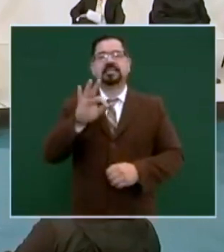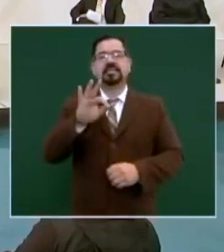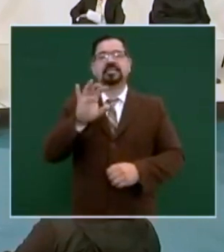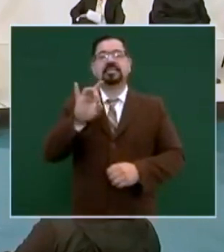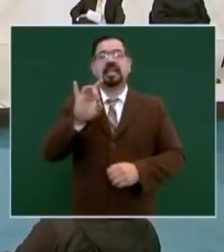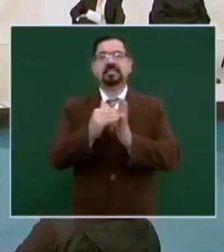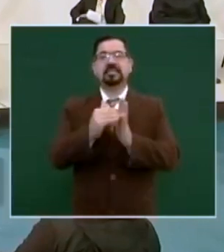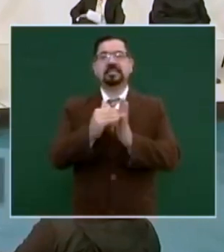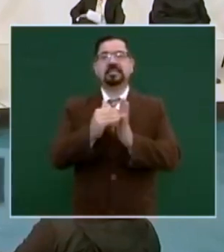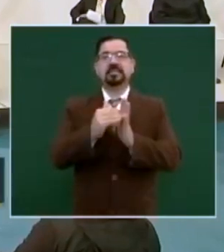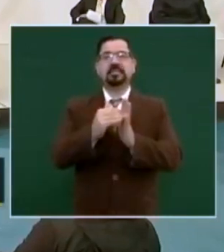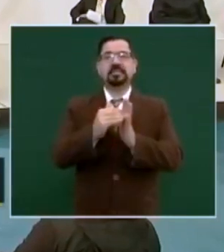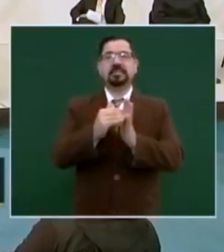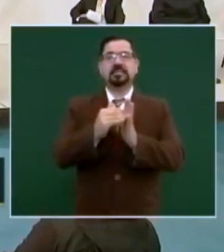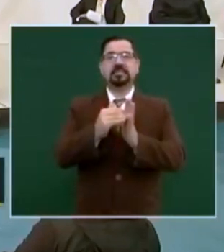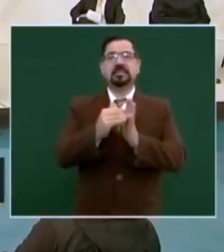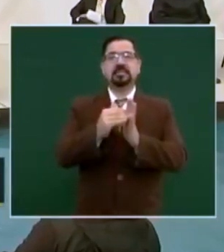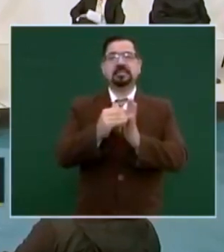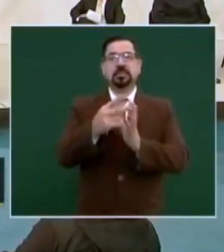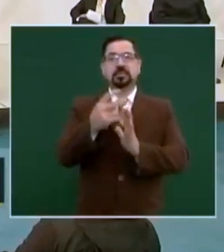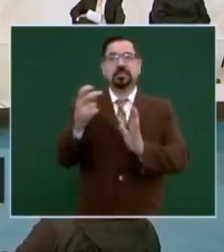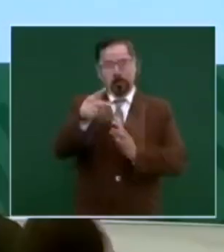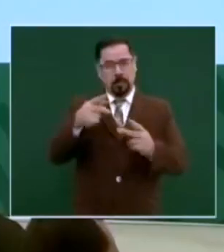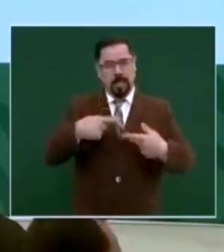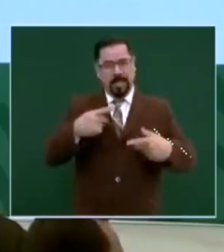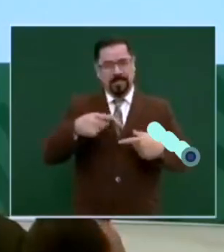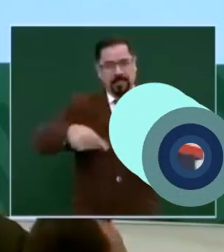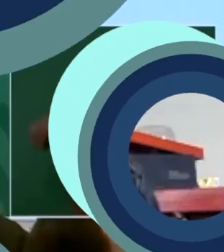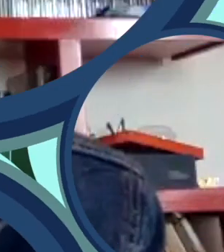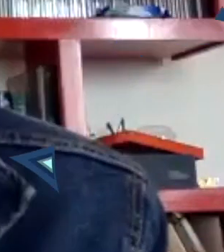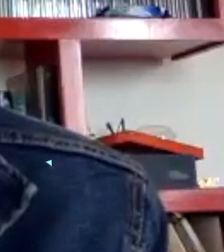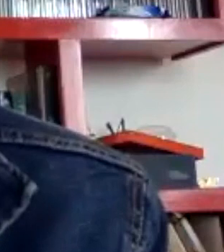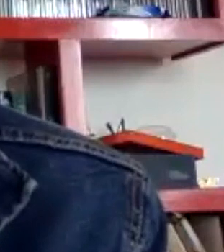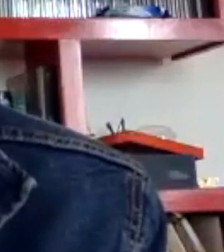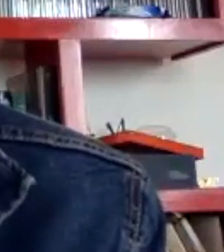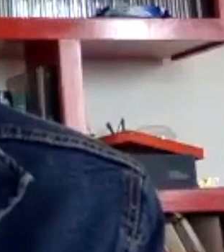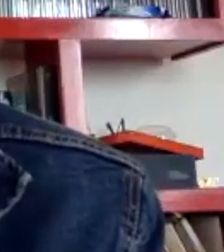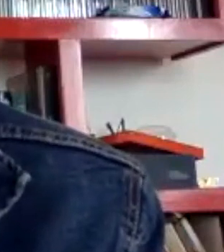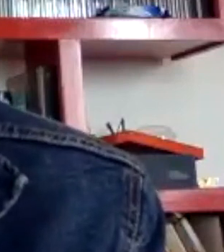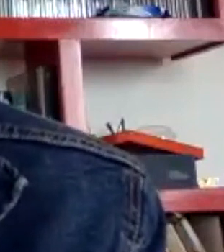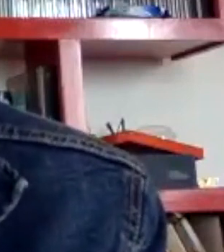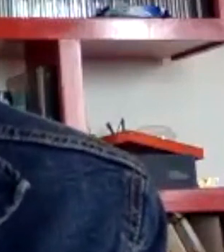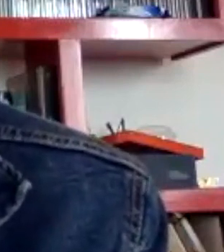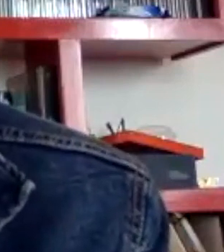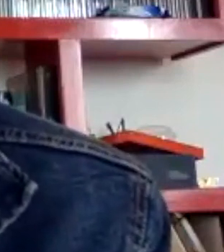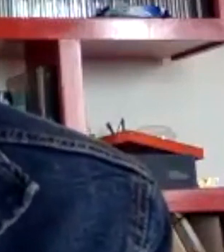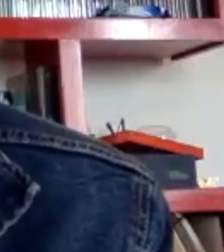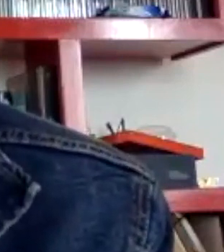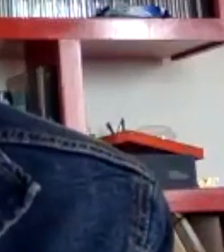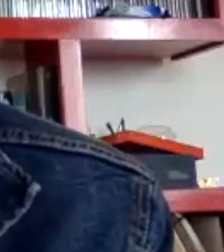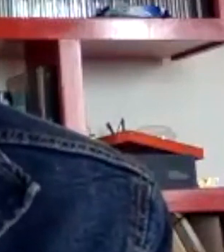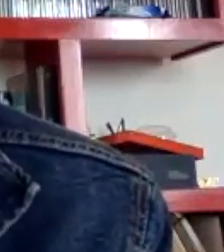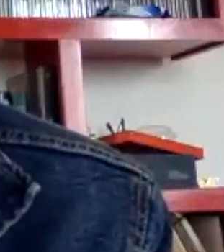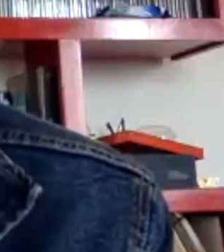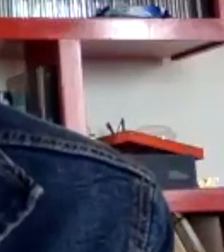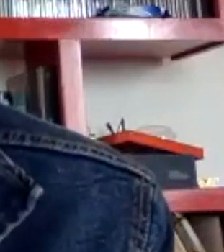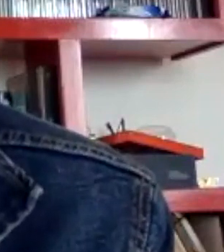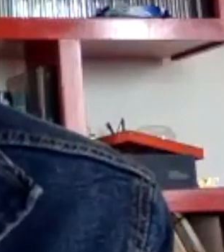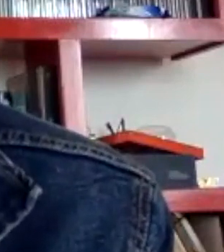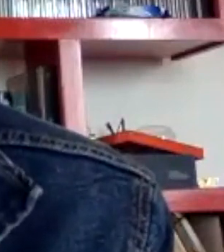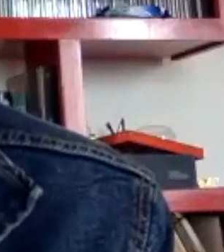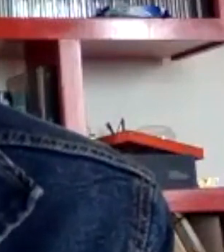¿Tú qué opinas, sobre este tema? Sí, yo creo que, bueno, sobre este